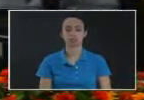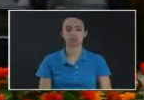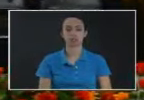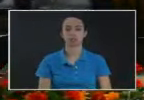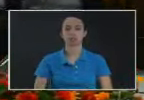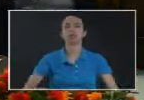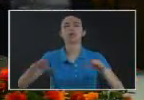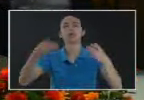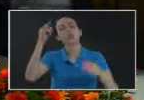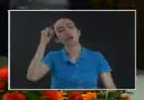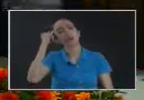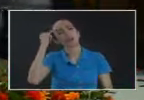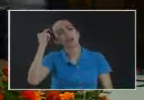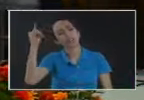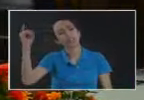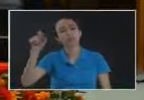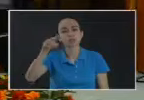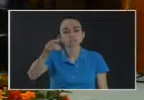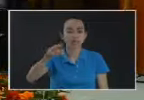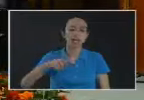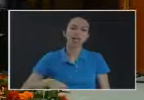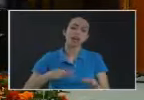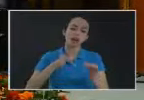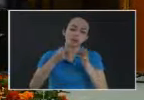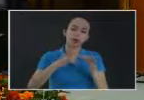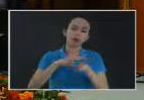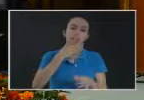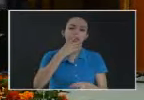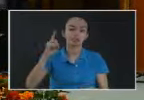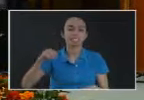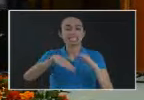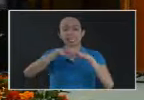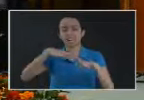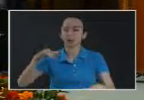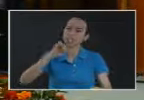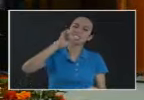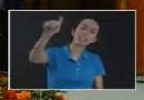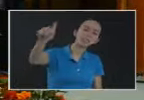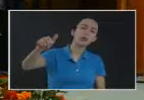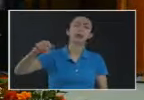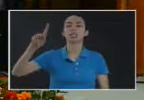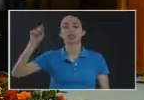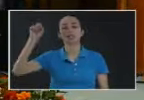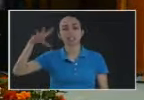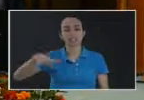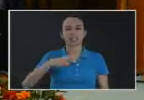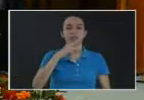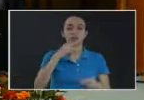¿Cómo nos imaginamos que ese pueblo de Dios salió gritando y salió bendiciendo el nombre de Dios?